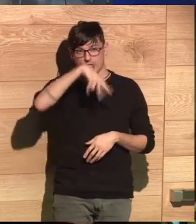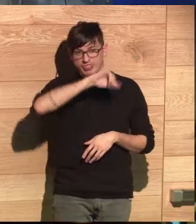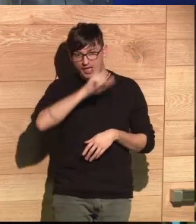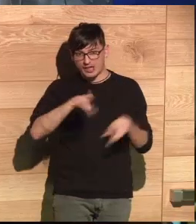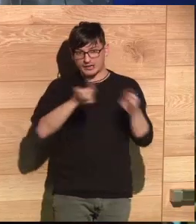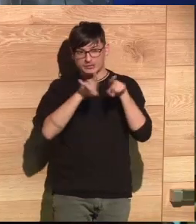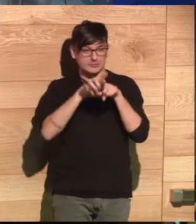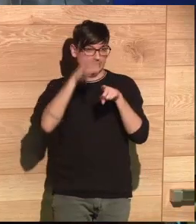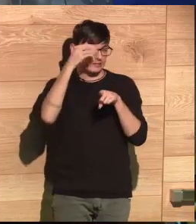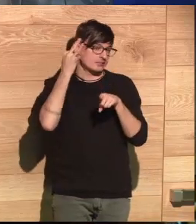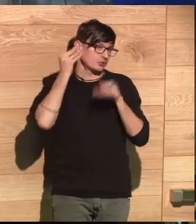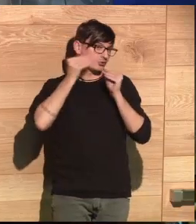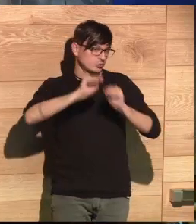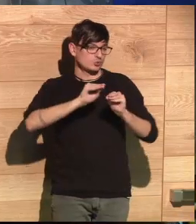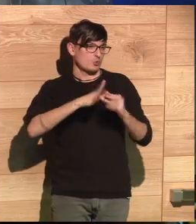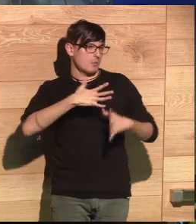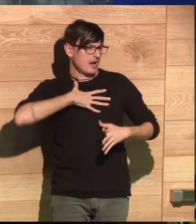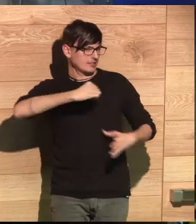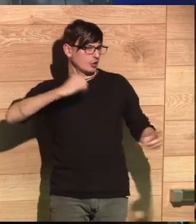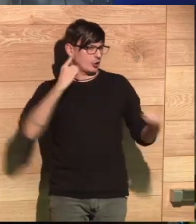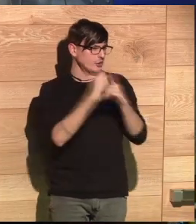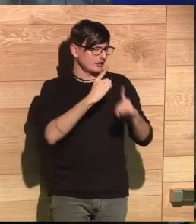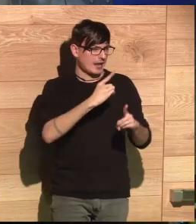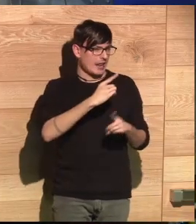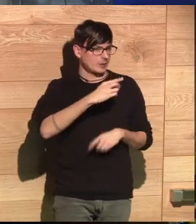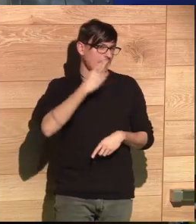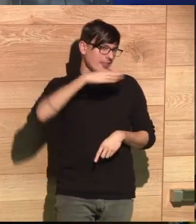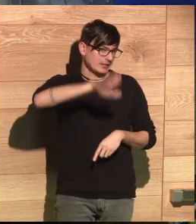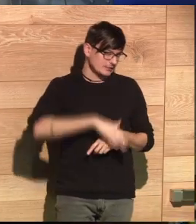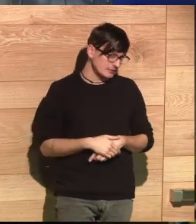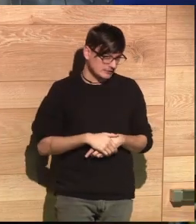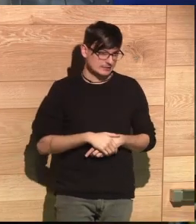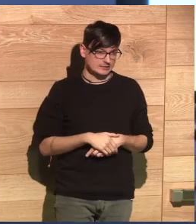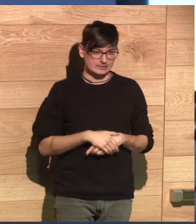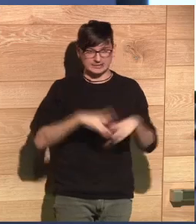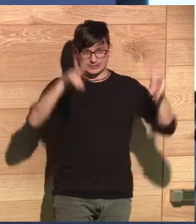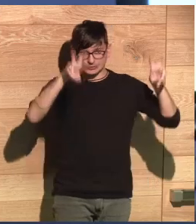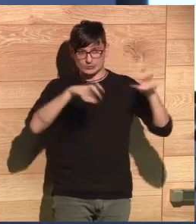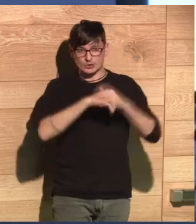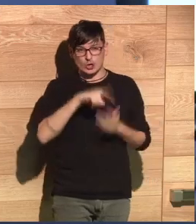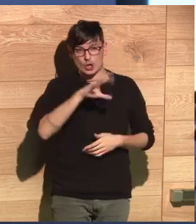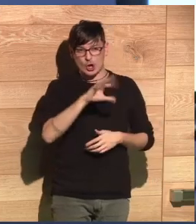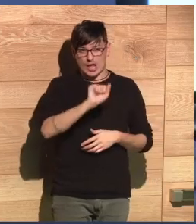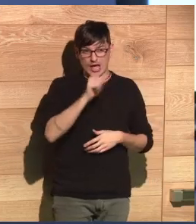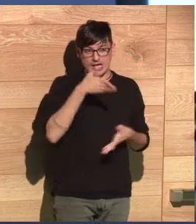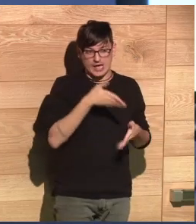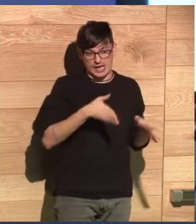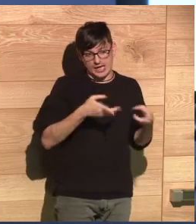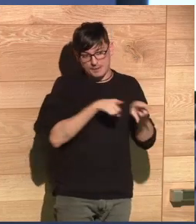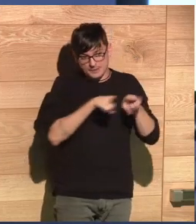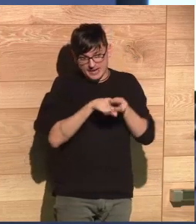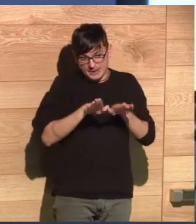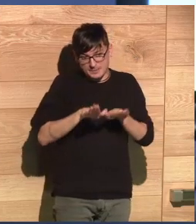hermanas, 3 valientes contra los nazis. Así lo hemos titulado. Vamos allá. Lola y sus hermanas pequeñas,